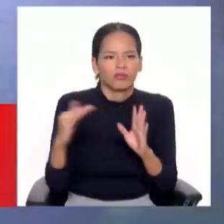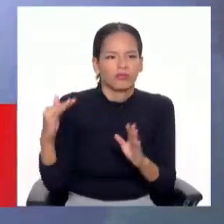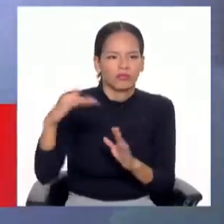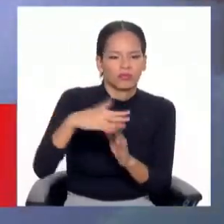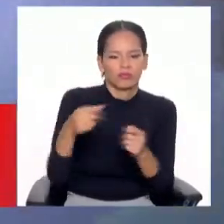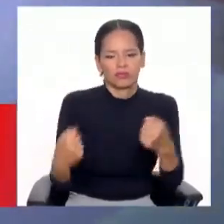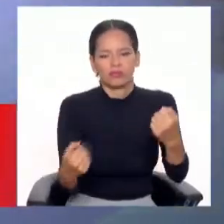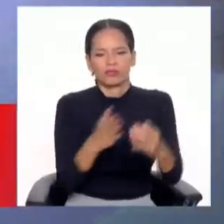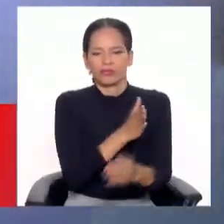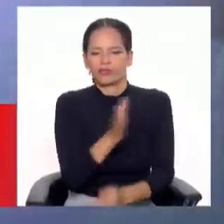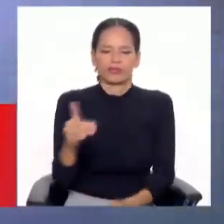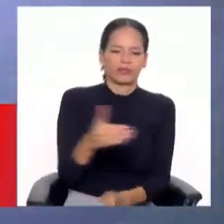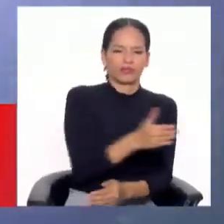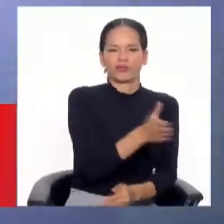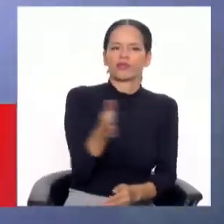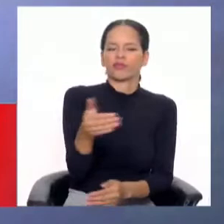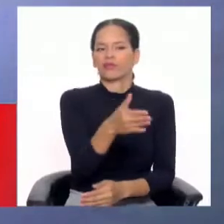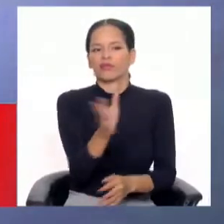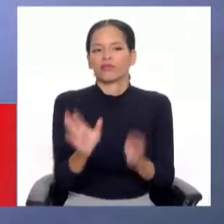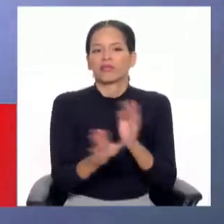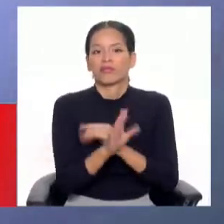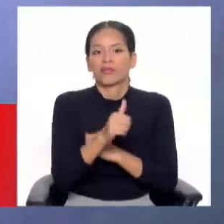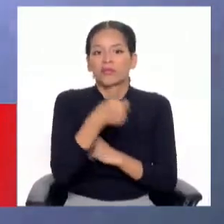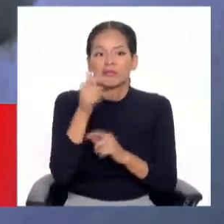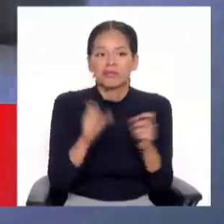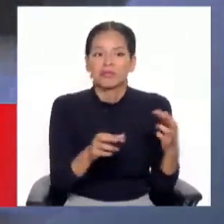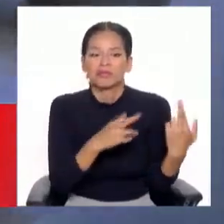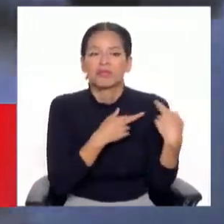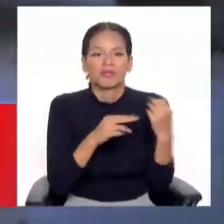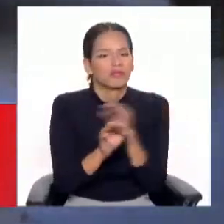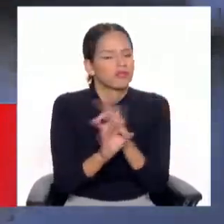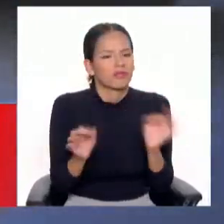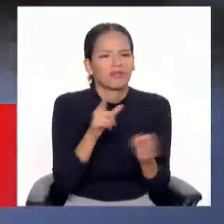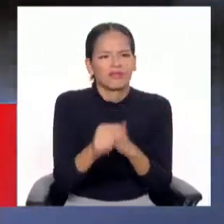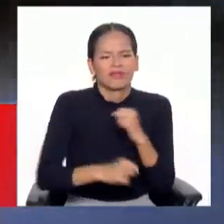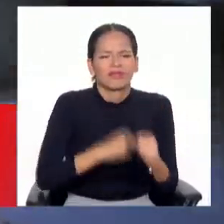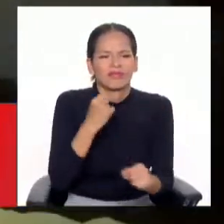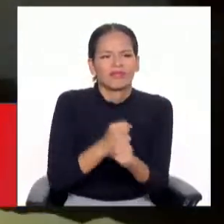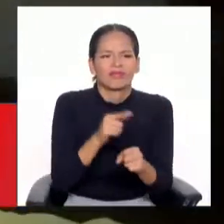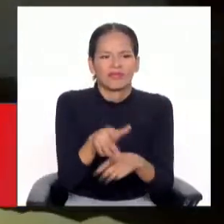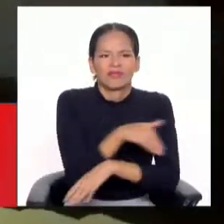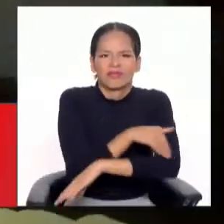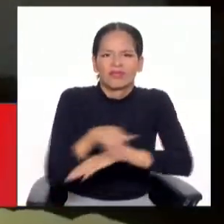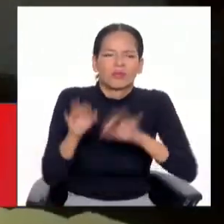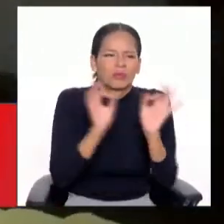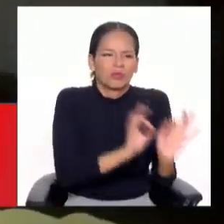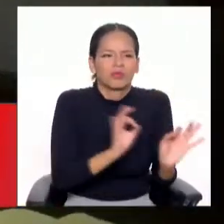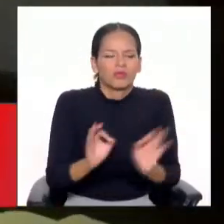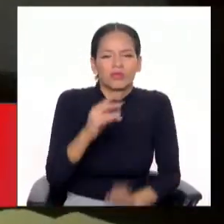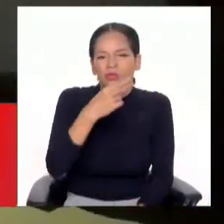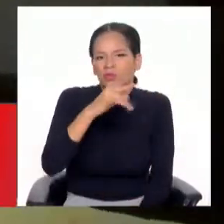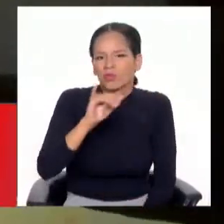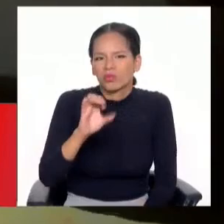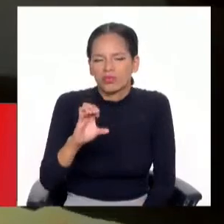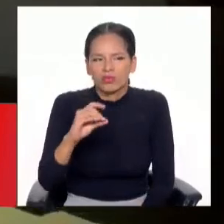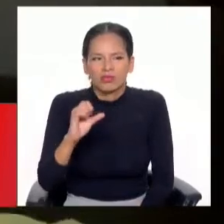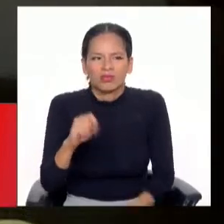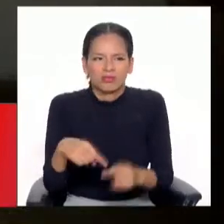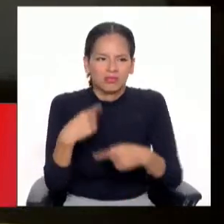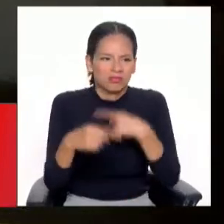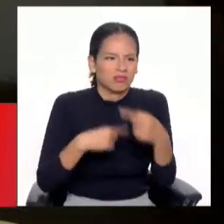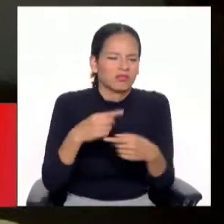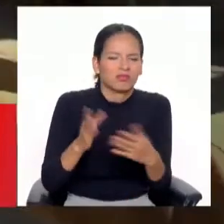surfear esos huecos que tengo y nadie hace nada. Hace tiempo, años está esta calle así, hueco tras hueco,